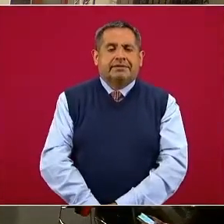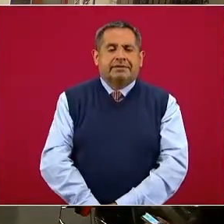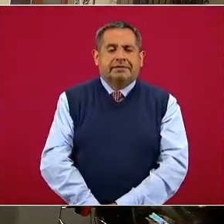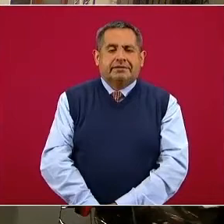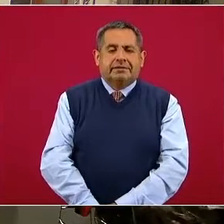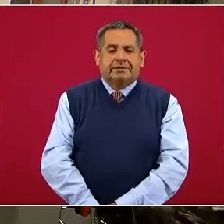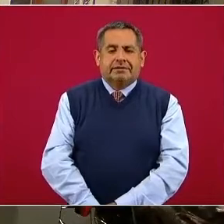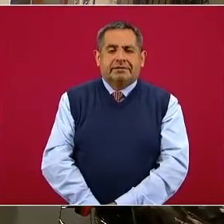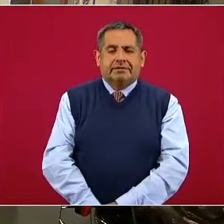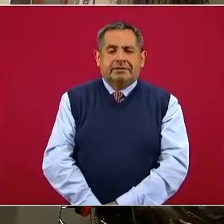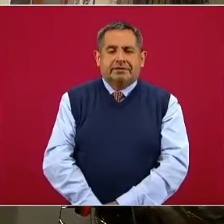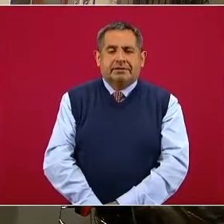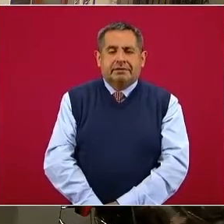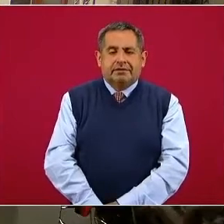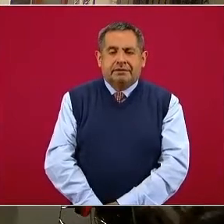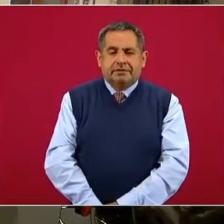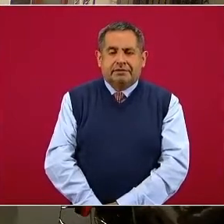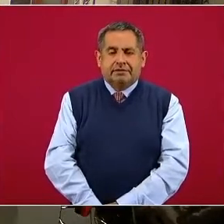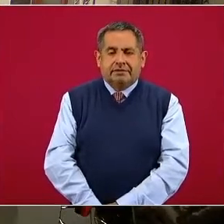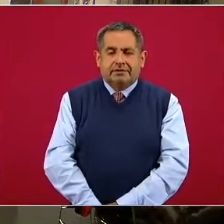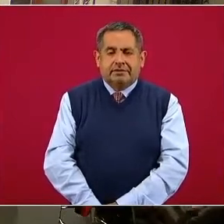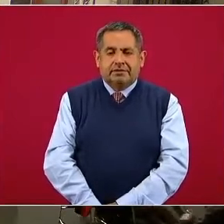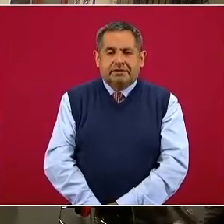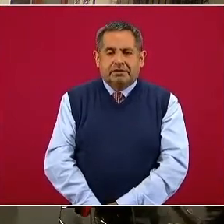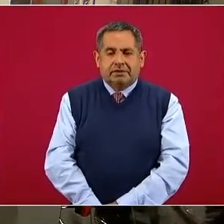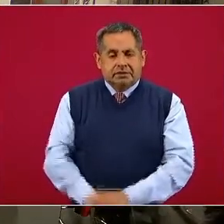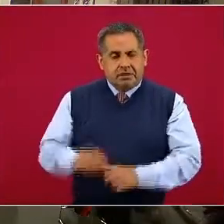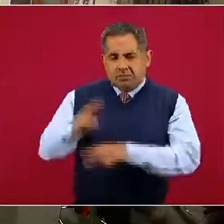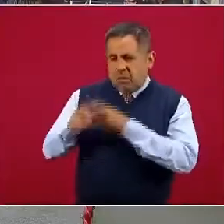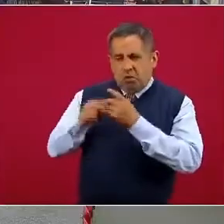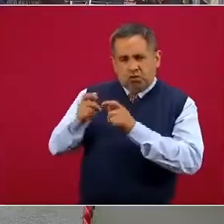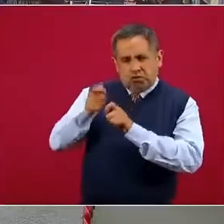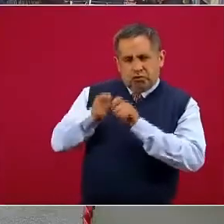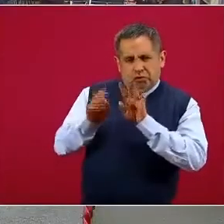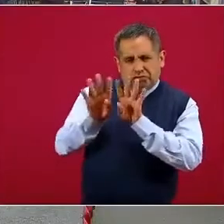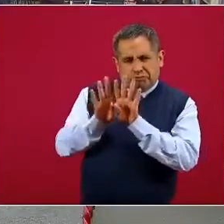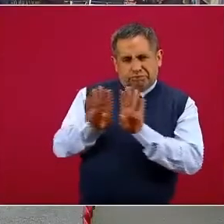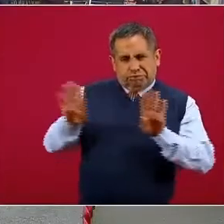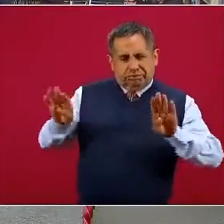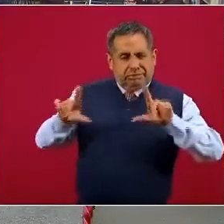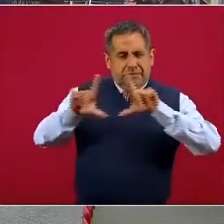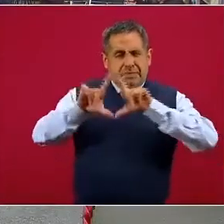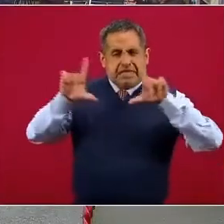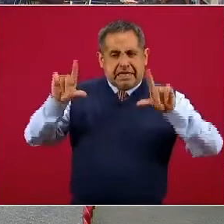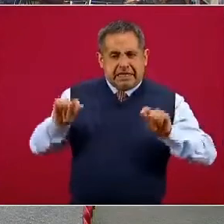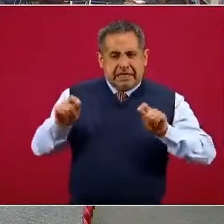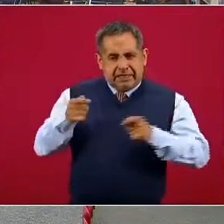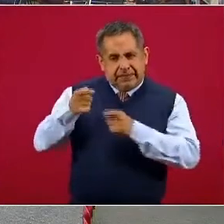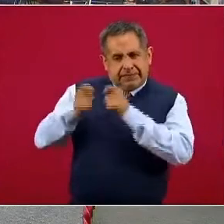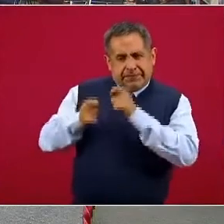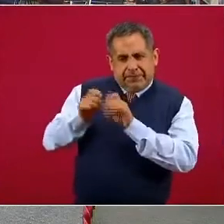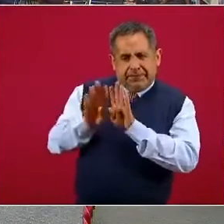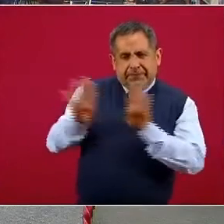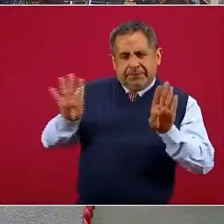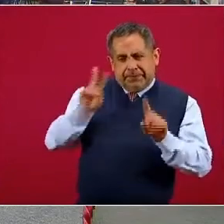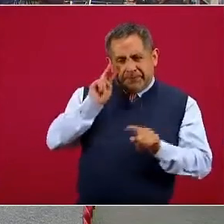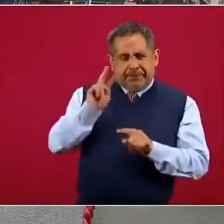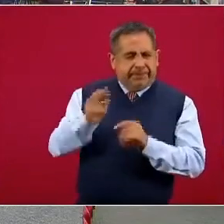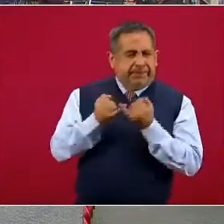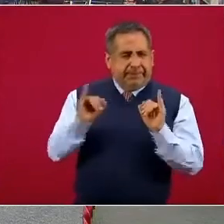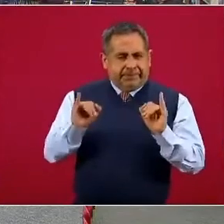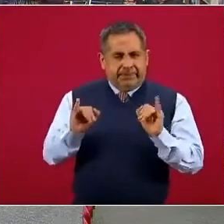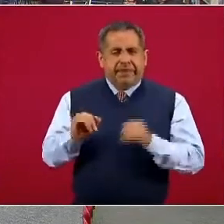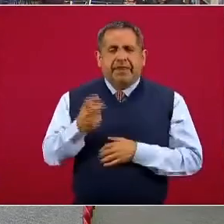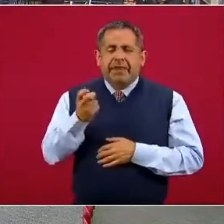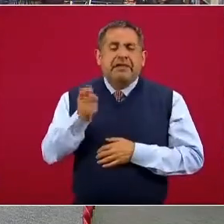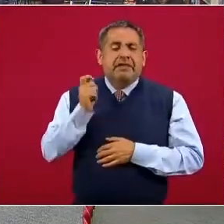Pues no sé si quieren... Podemos develar el billete, que lo vamos a develar aquí, y se estará,